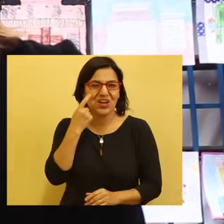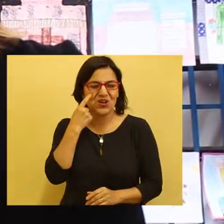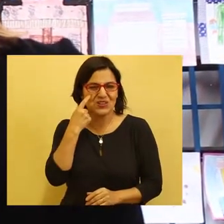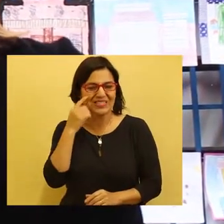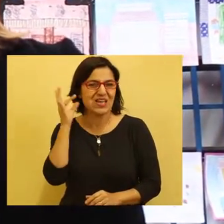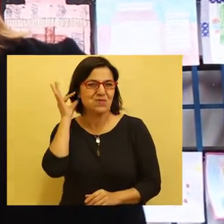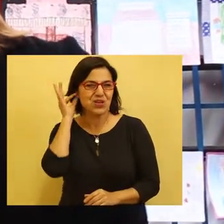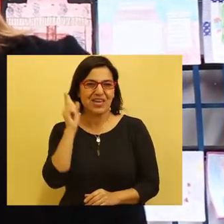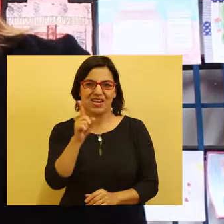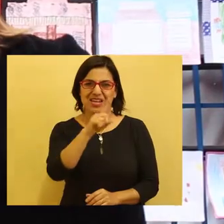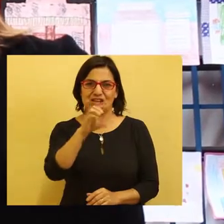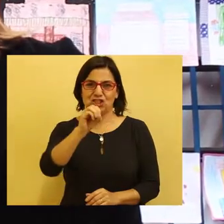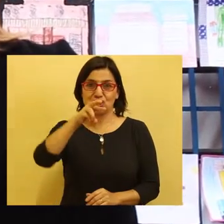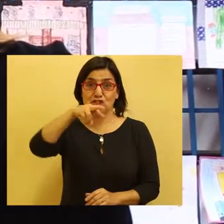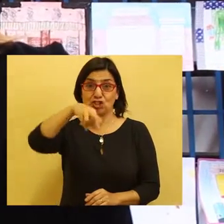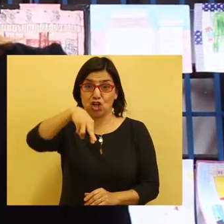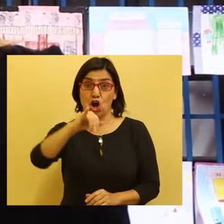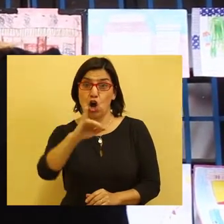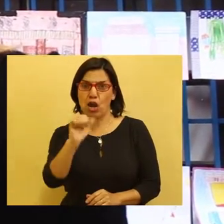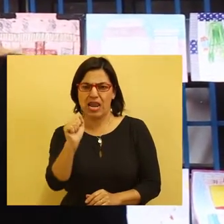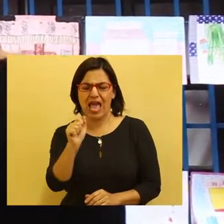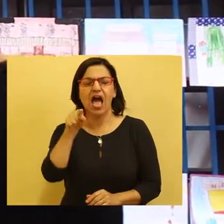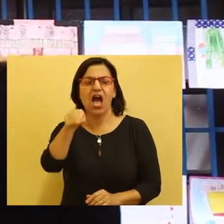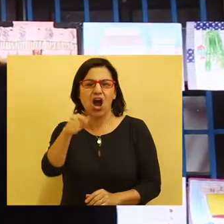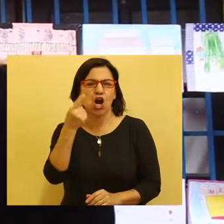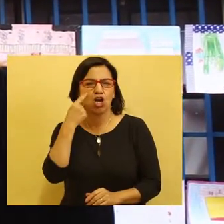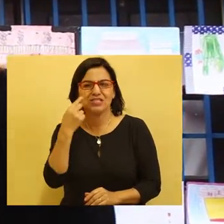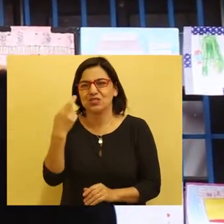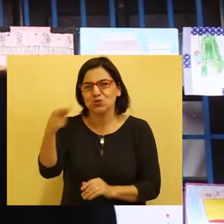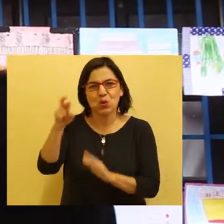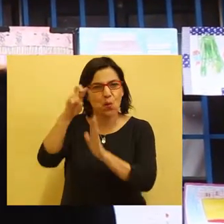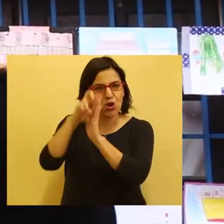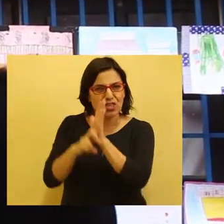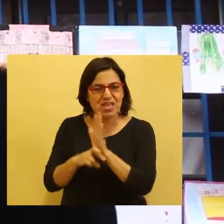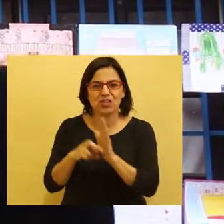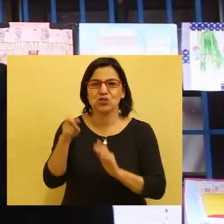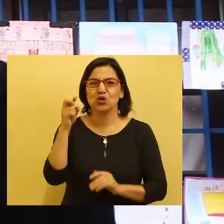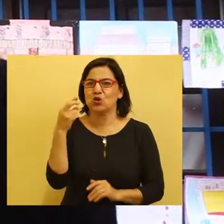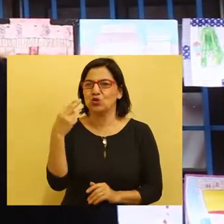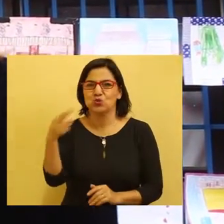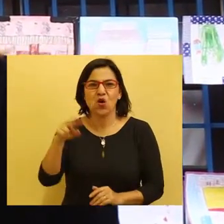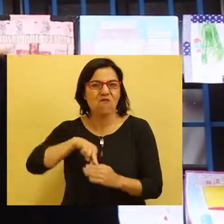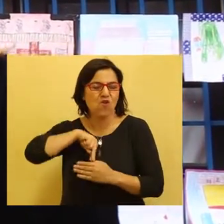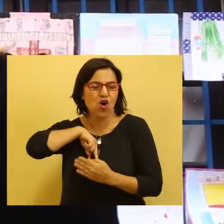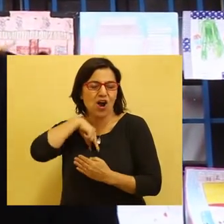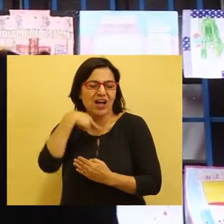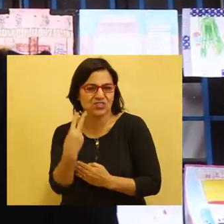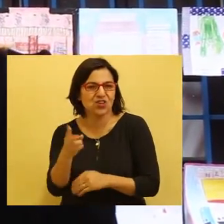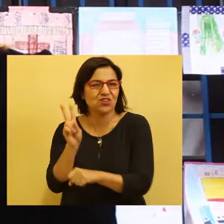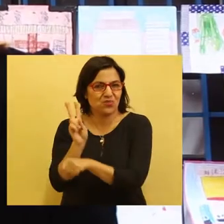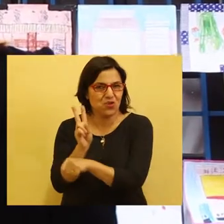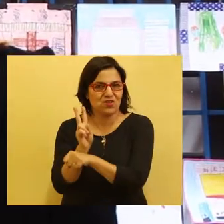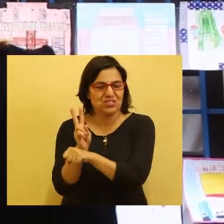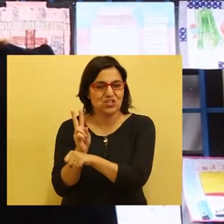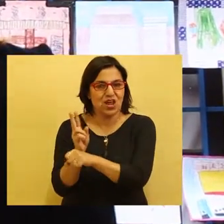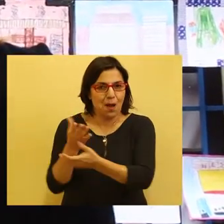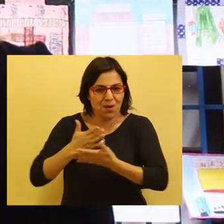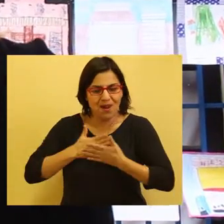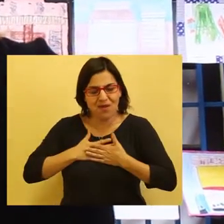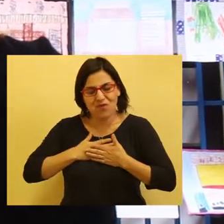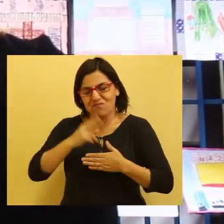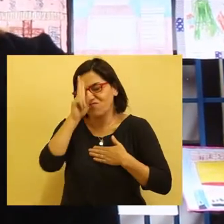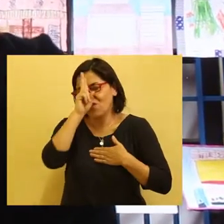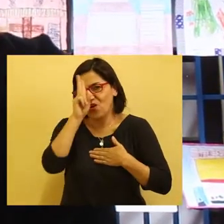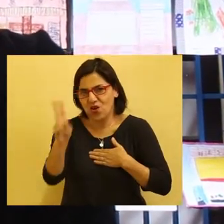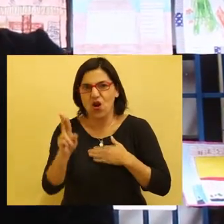la bendición de conocer a la señora Sonia Plaza Castro, conocí su proyecto educativo, conocí su vocación como educadora, por lo tanto para